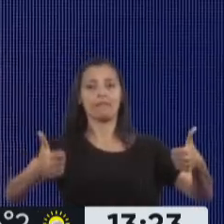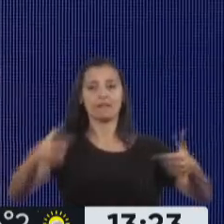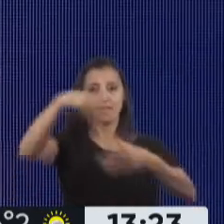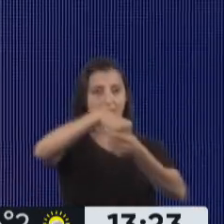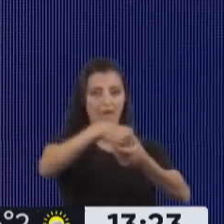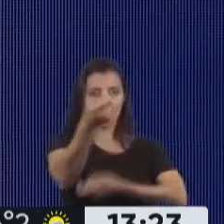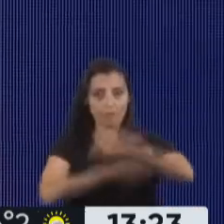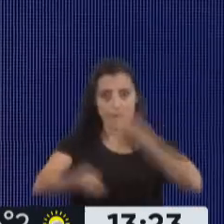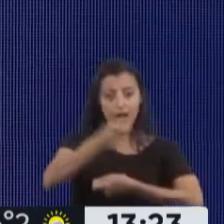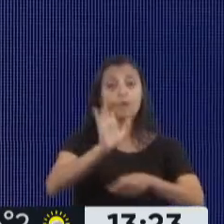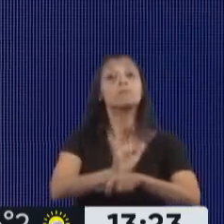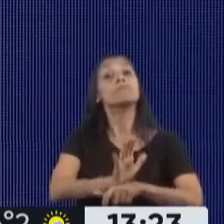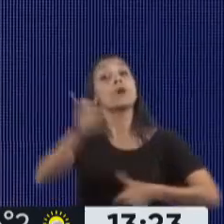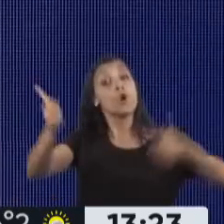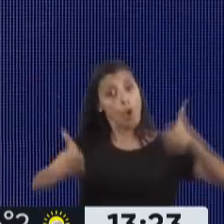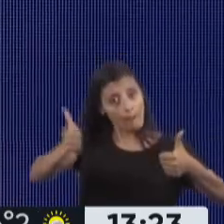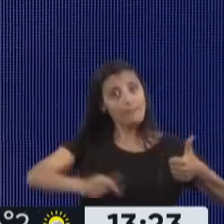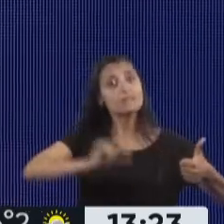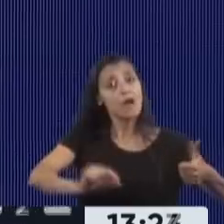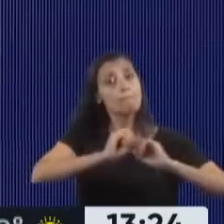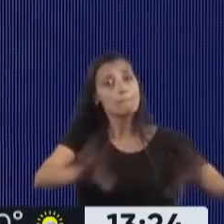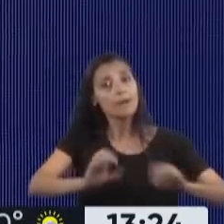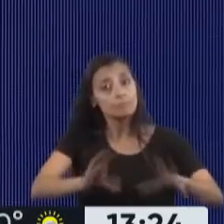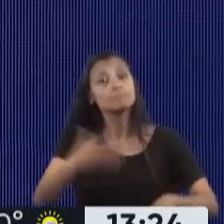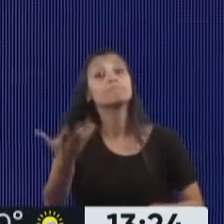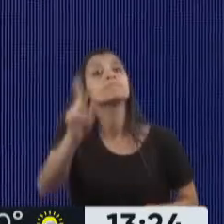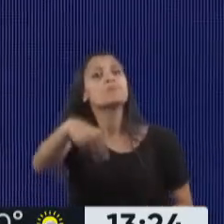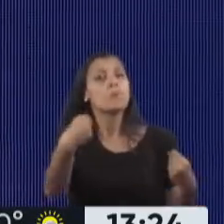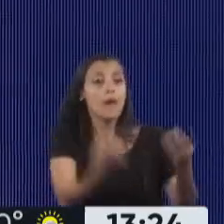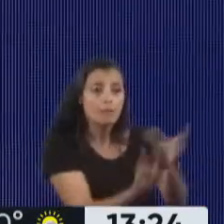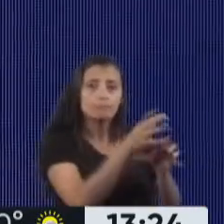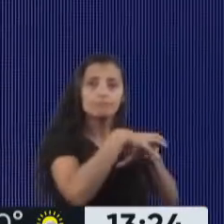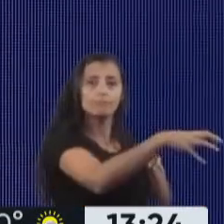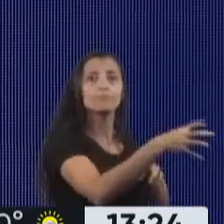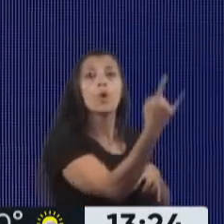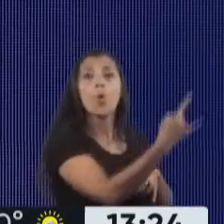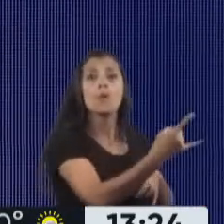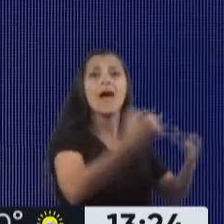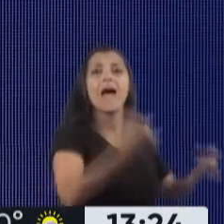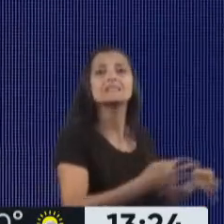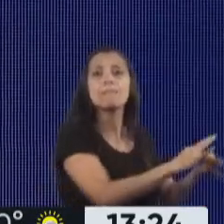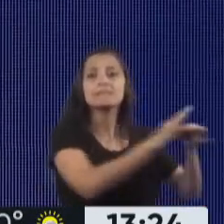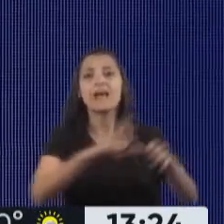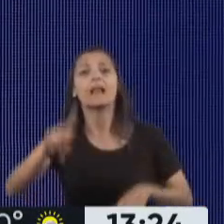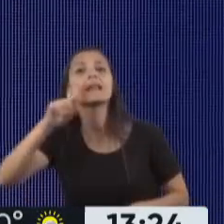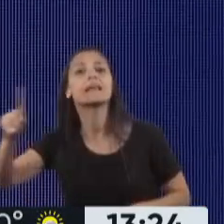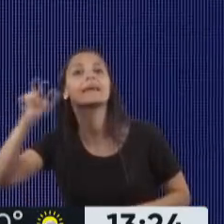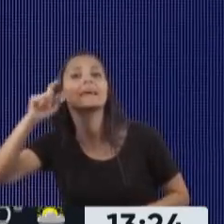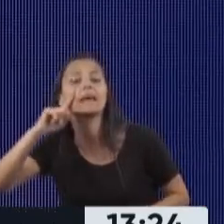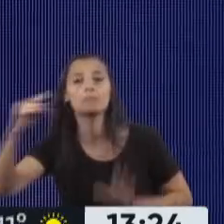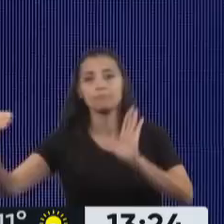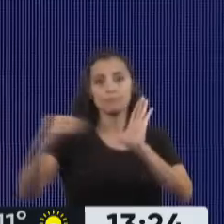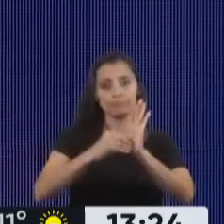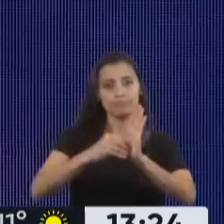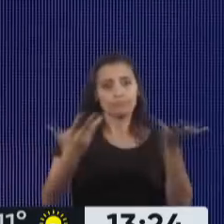Y defensa de la competencia va a tener una unidad especial para RIGI. Y aquellos